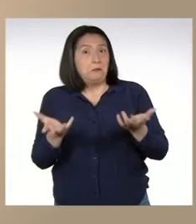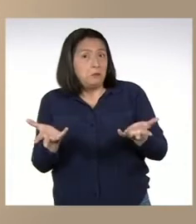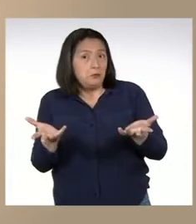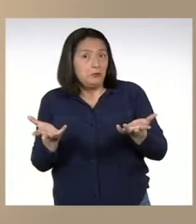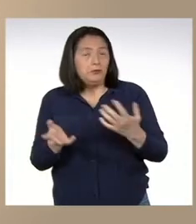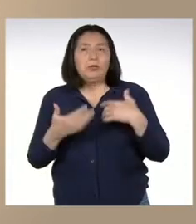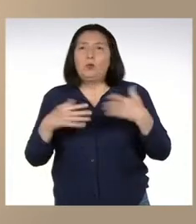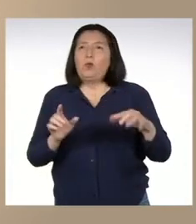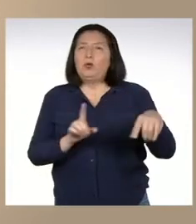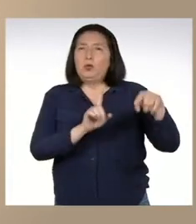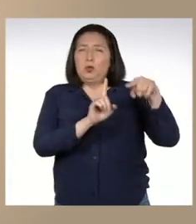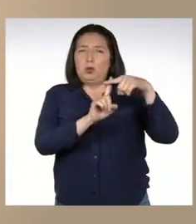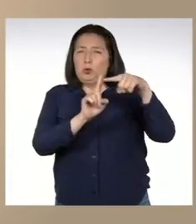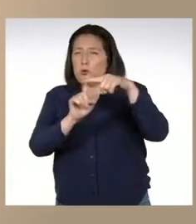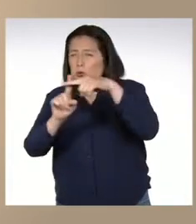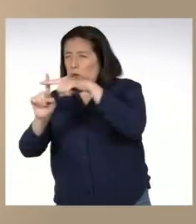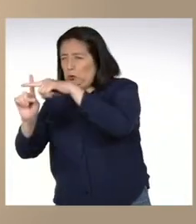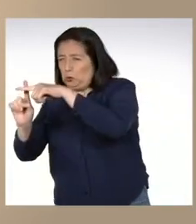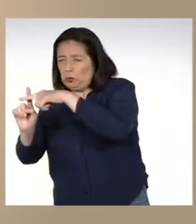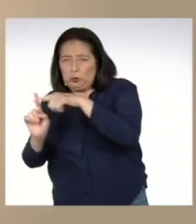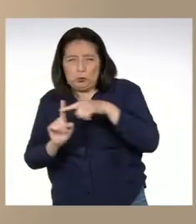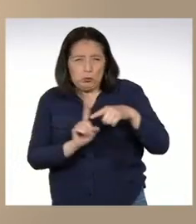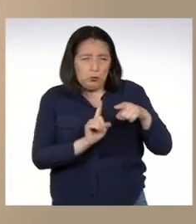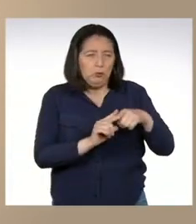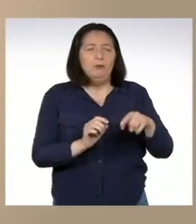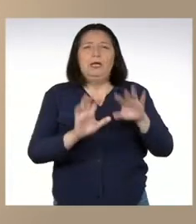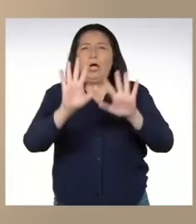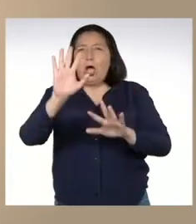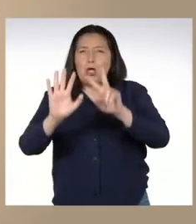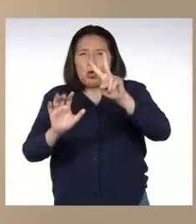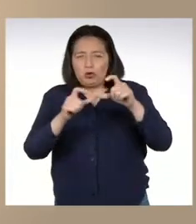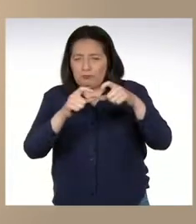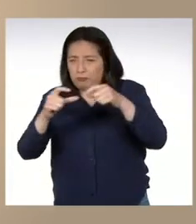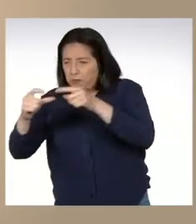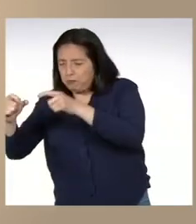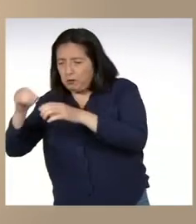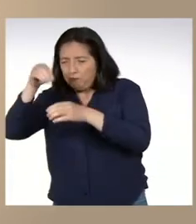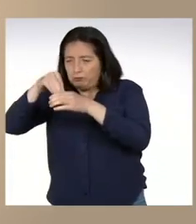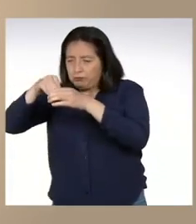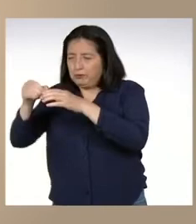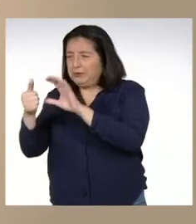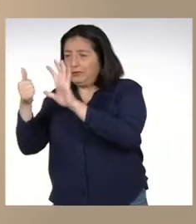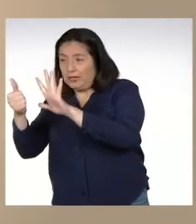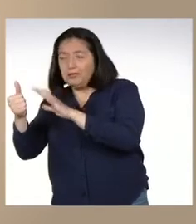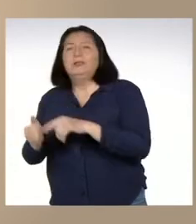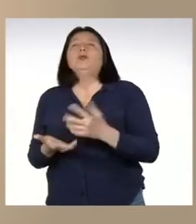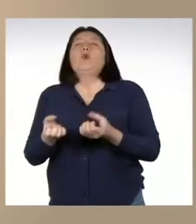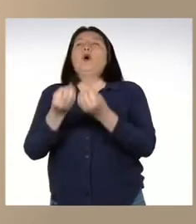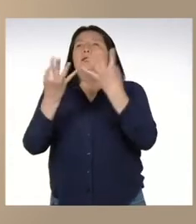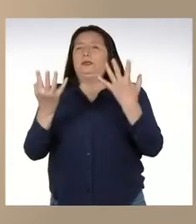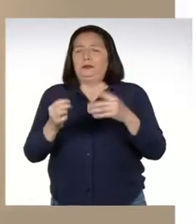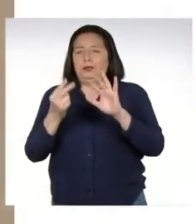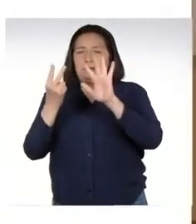Entonces, al sumar 12 paquetes de 6 galletas, encontramos que necesitamos 72 galletas.